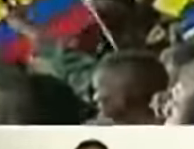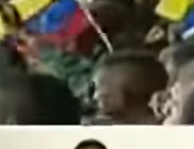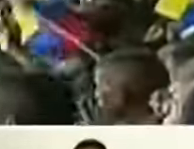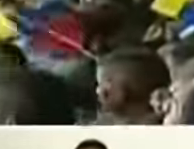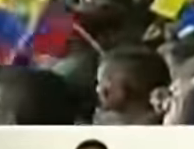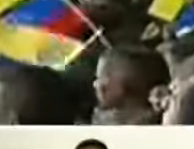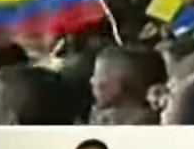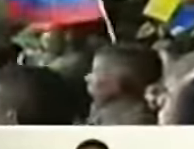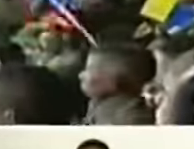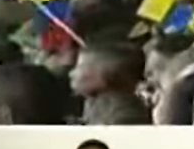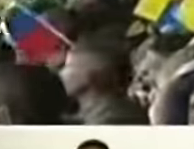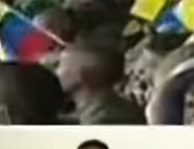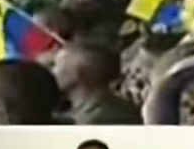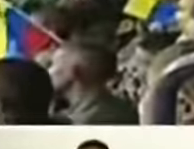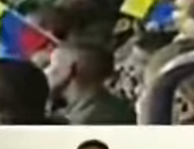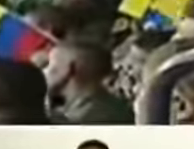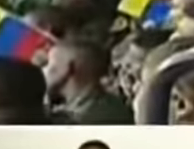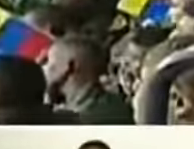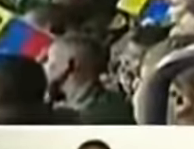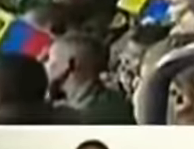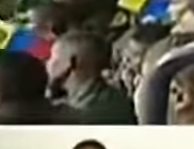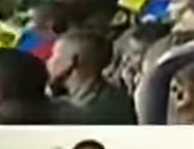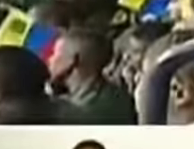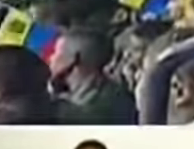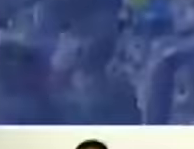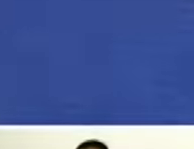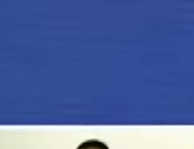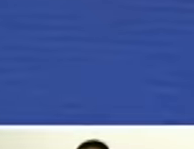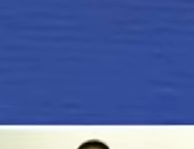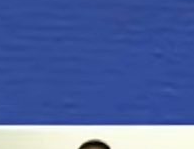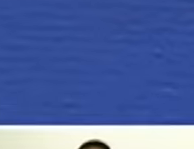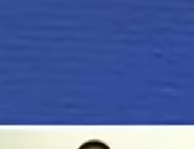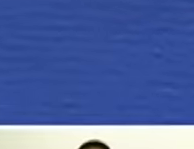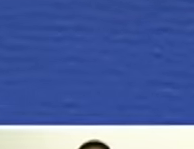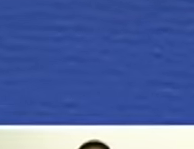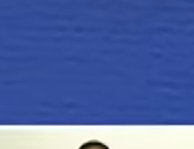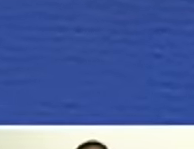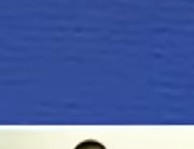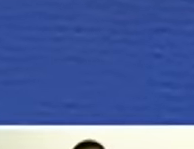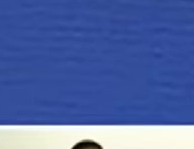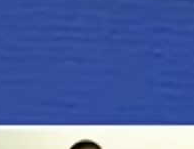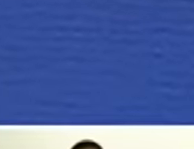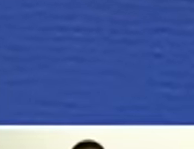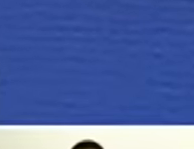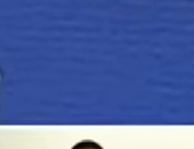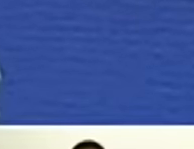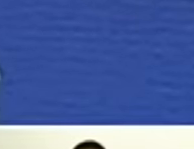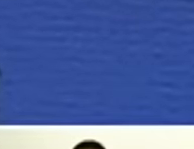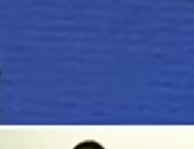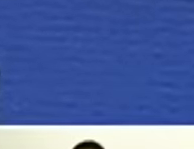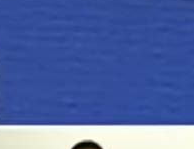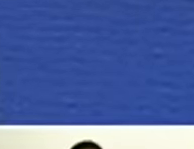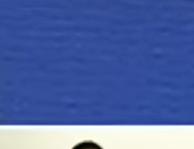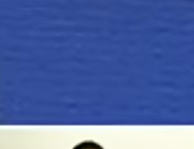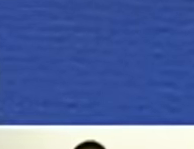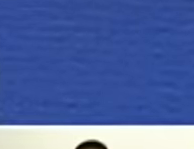Tercer lugar con el tema En Defensa del Esequibo. Bueno, al finalizarlo tiene que cantar.